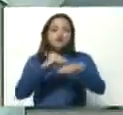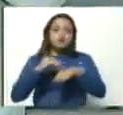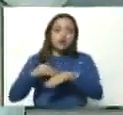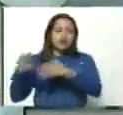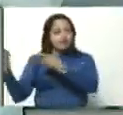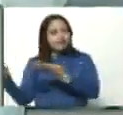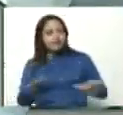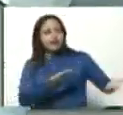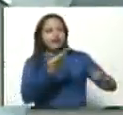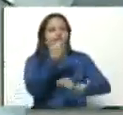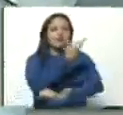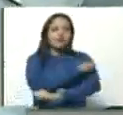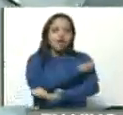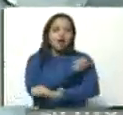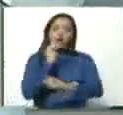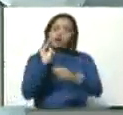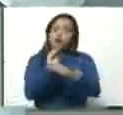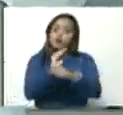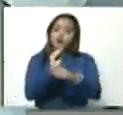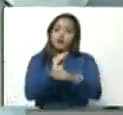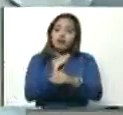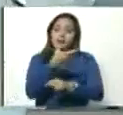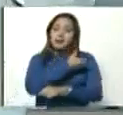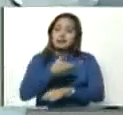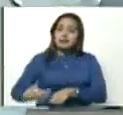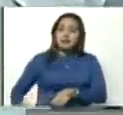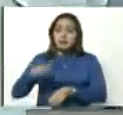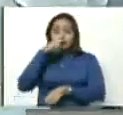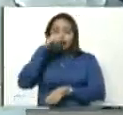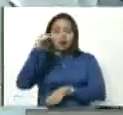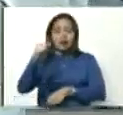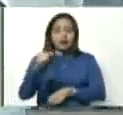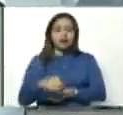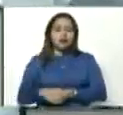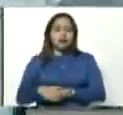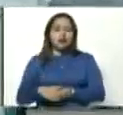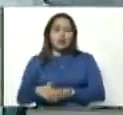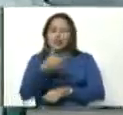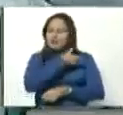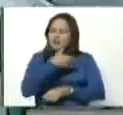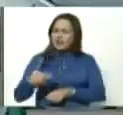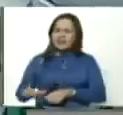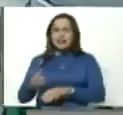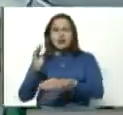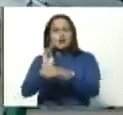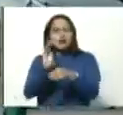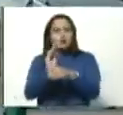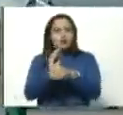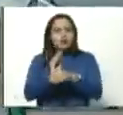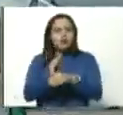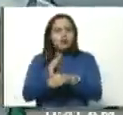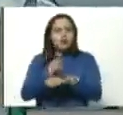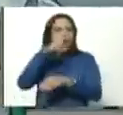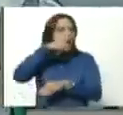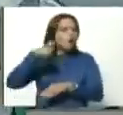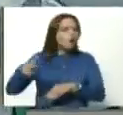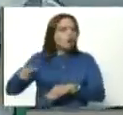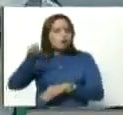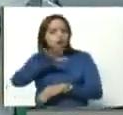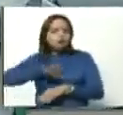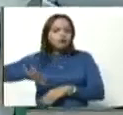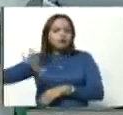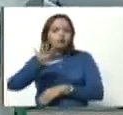vacunarse, a protegernos. El presidente Maduro es el presidente que protege a nuestra población, la